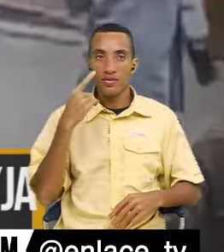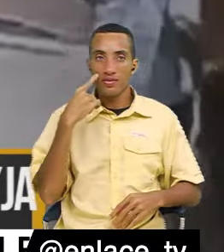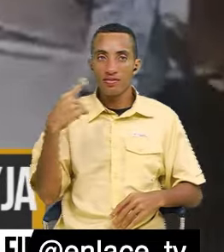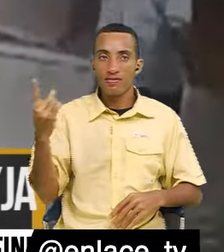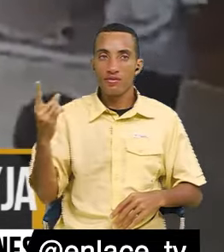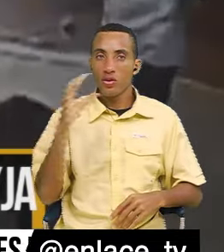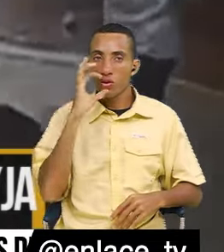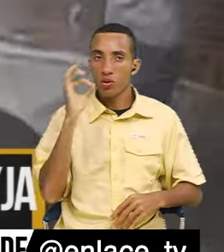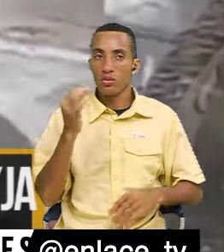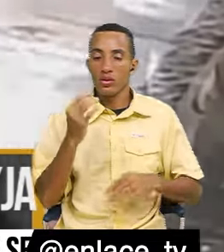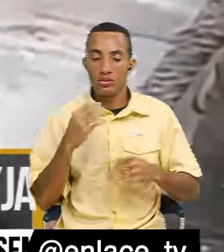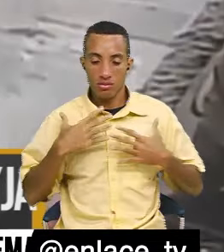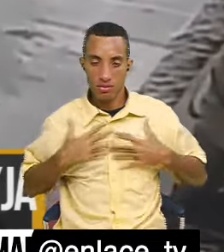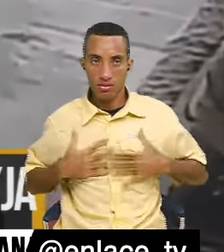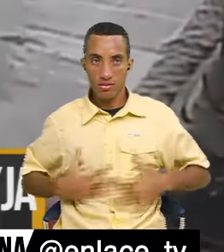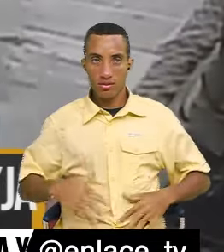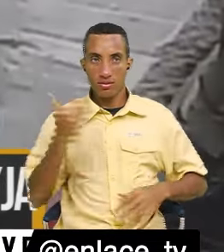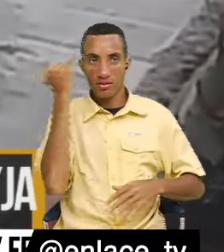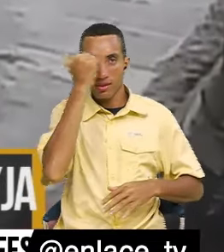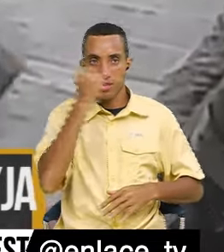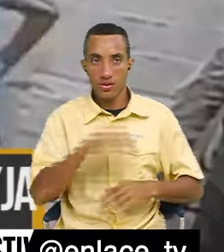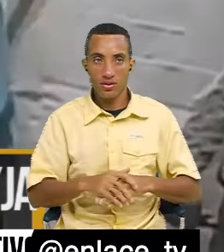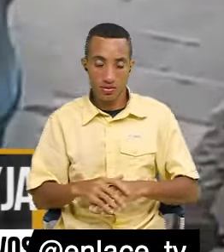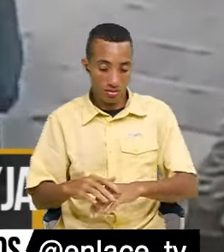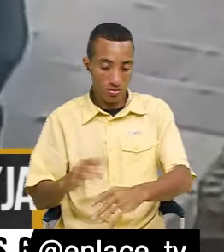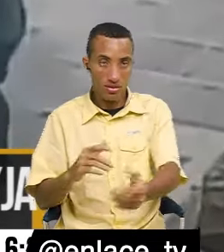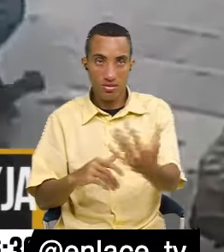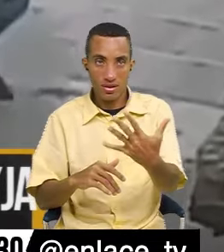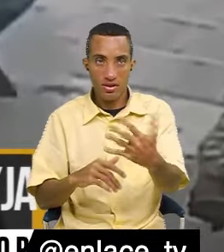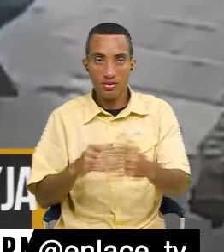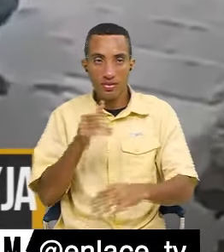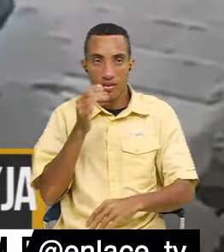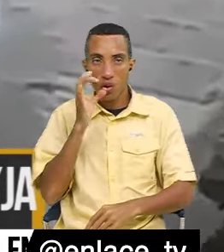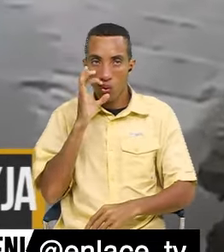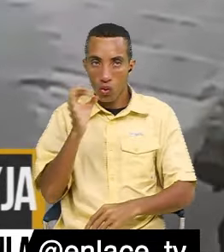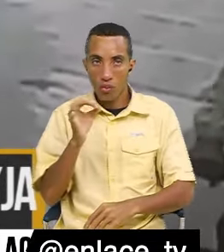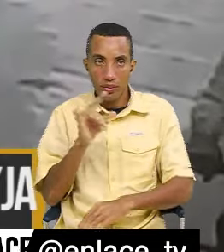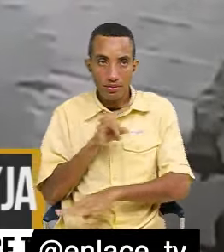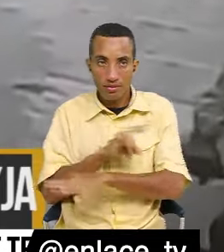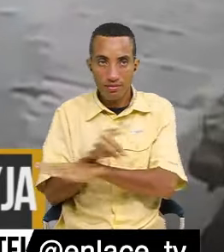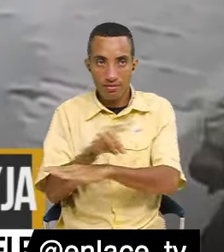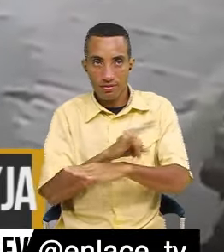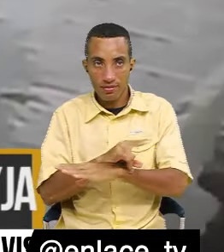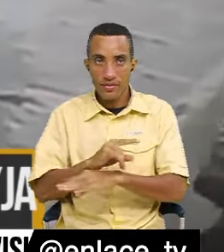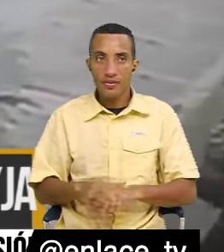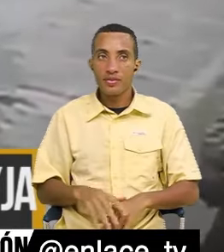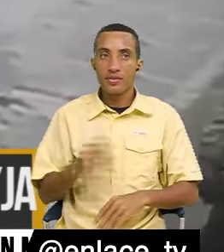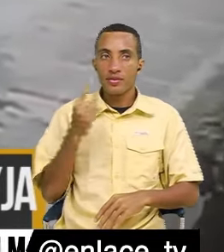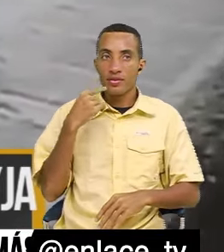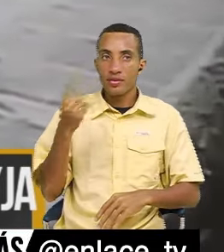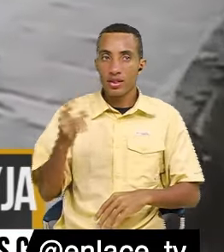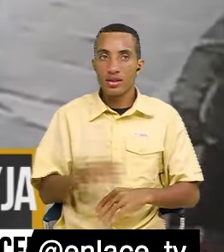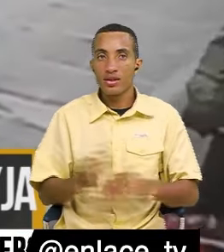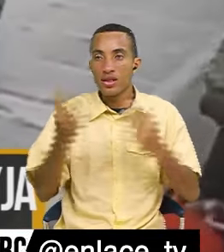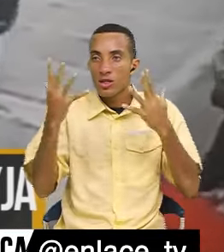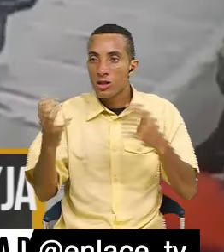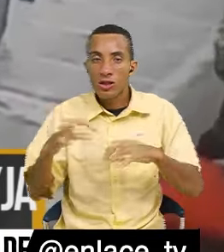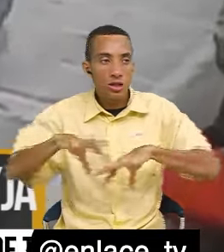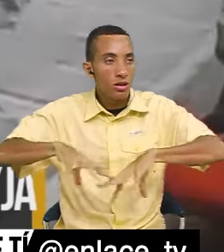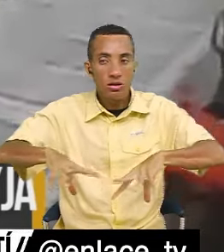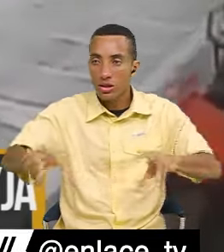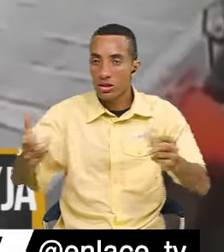serias lesiones en la mano del vigilante. Según conoció extraoficialmente en las noticias, el desconocido pretendía hurtar en el sector,